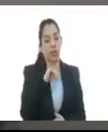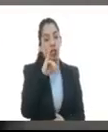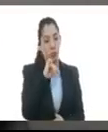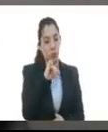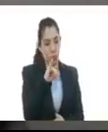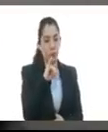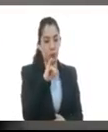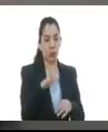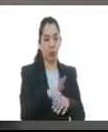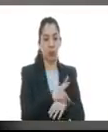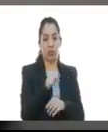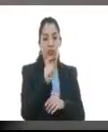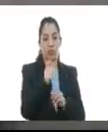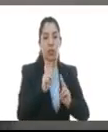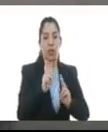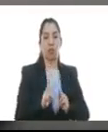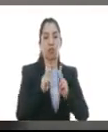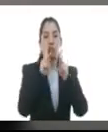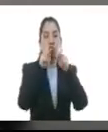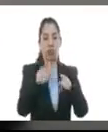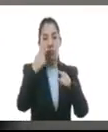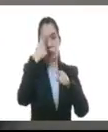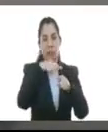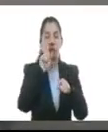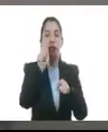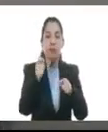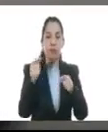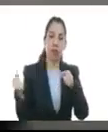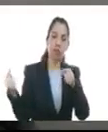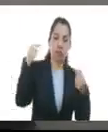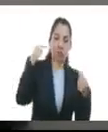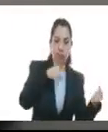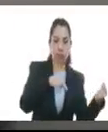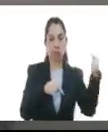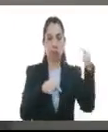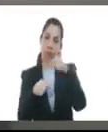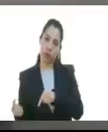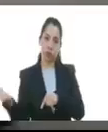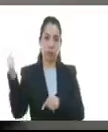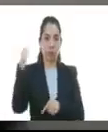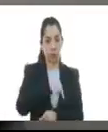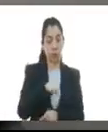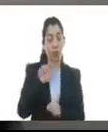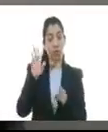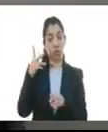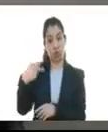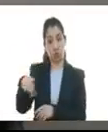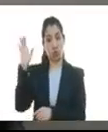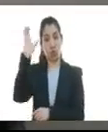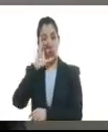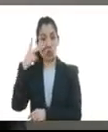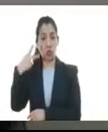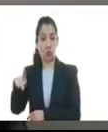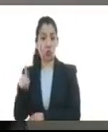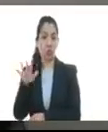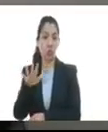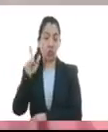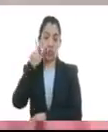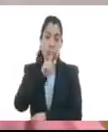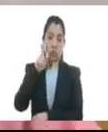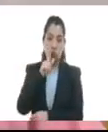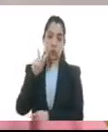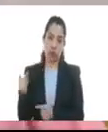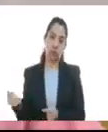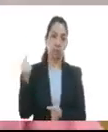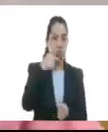ser un puente para que todo cruce de allá para acá, ¿no? Sí Y de tiene que aquí para ser, allá. y de aquí